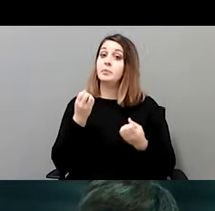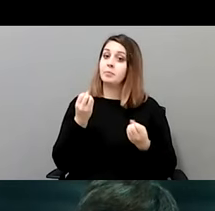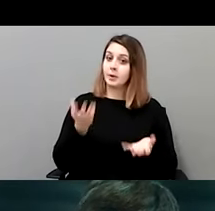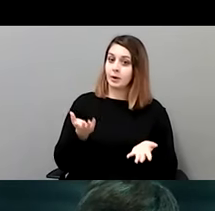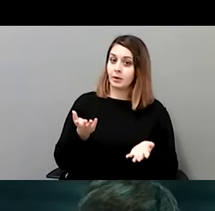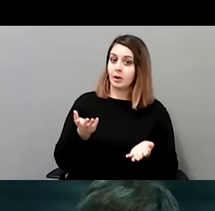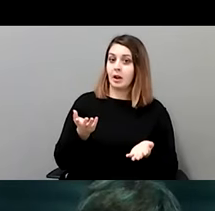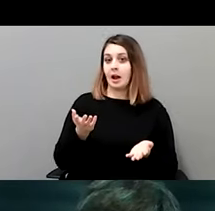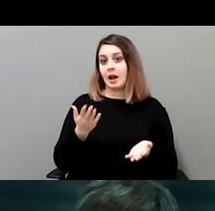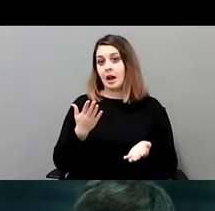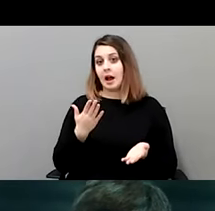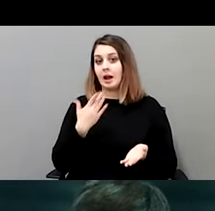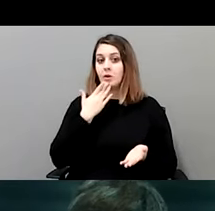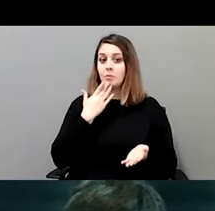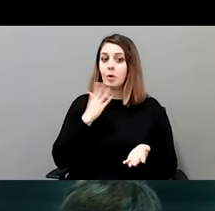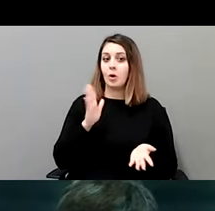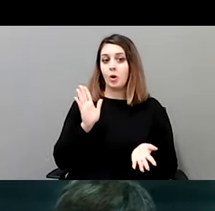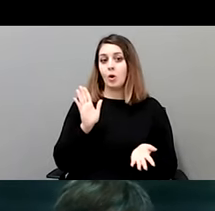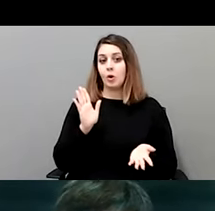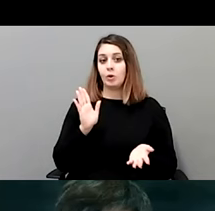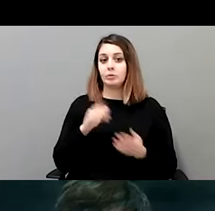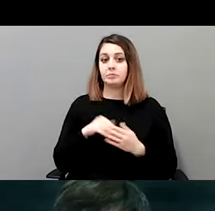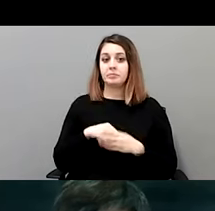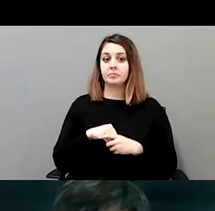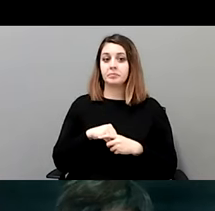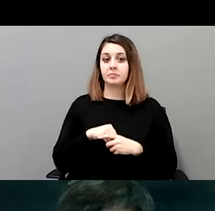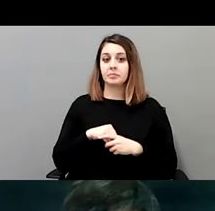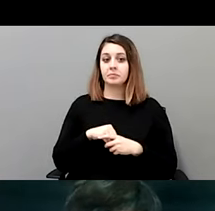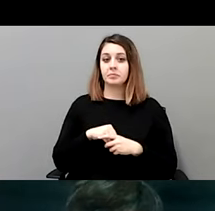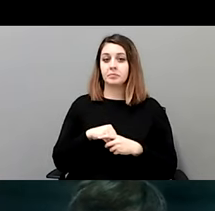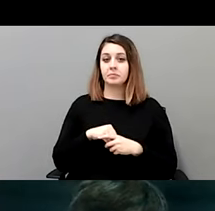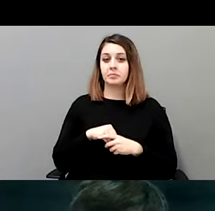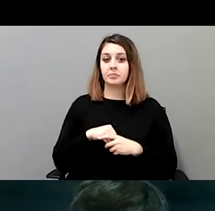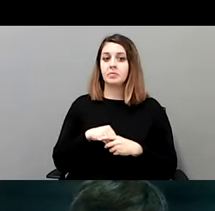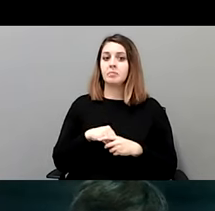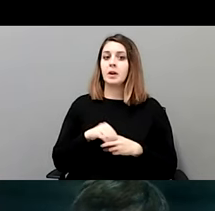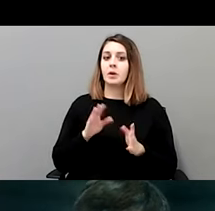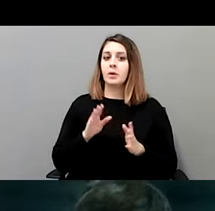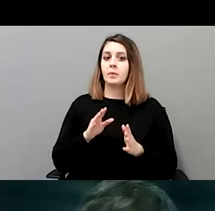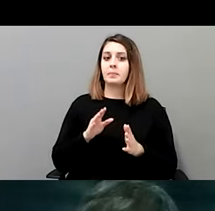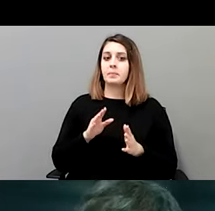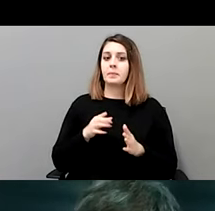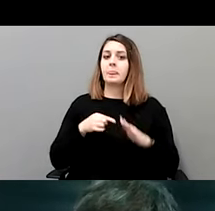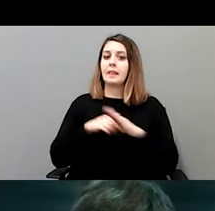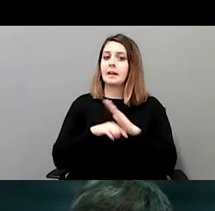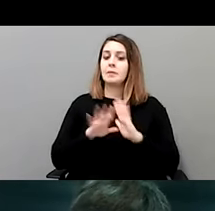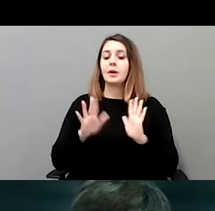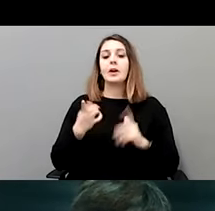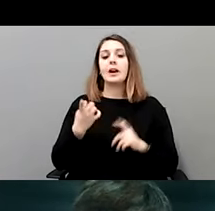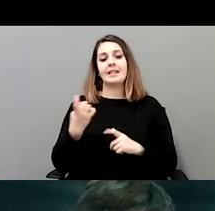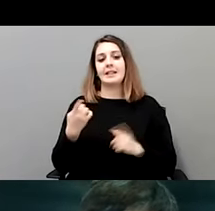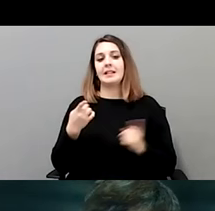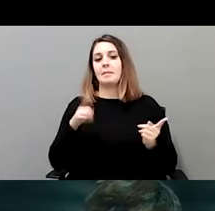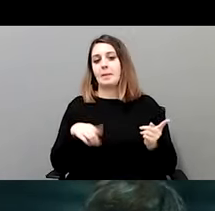una especie de variación. Pero también tiene derecho a sus vacaciones. Siempre teniendo en